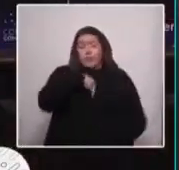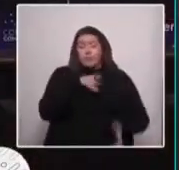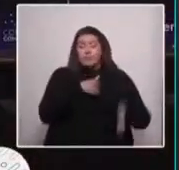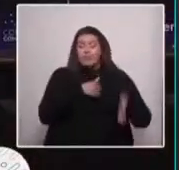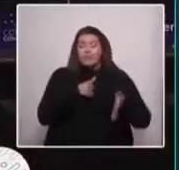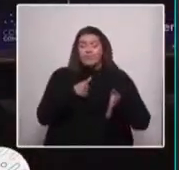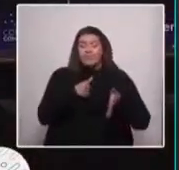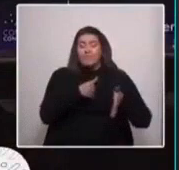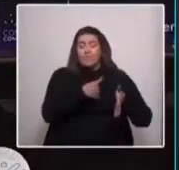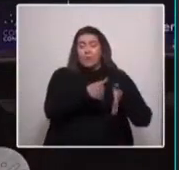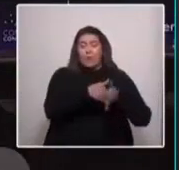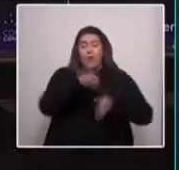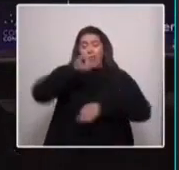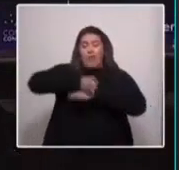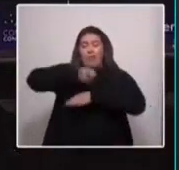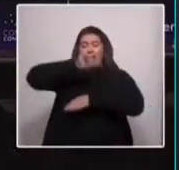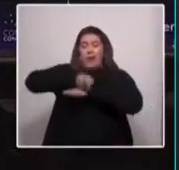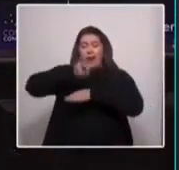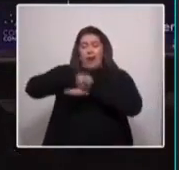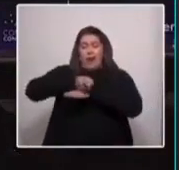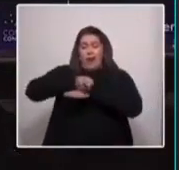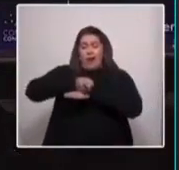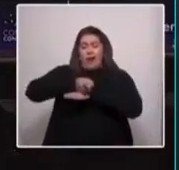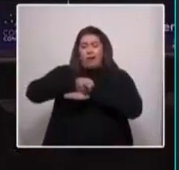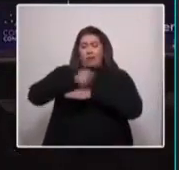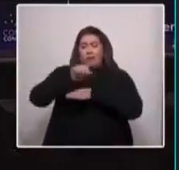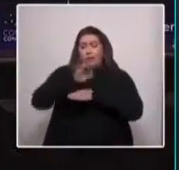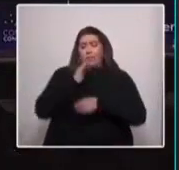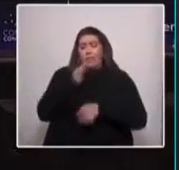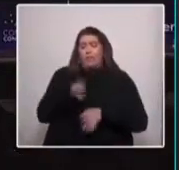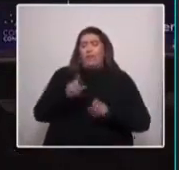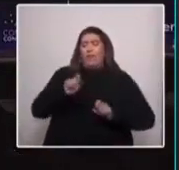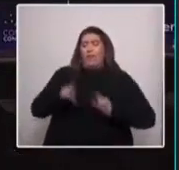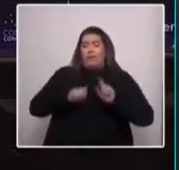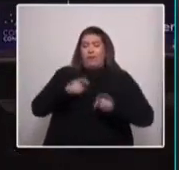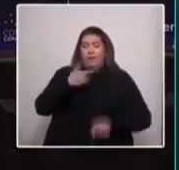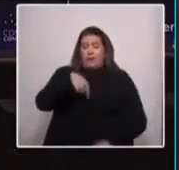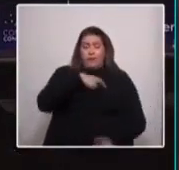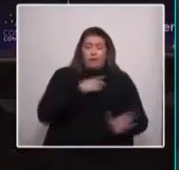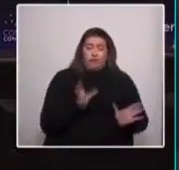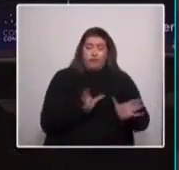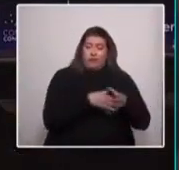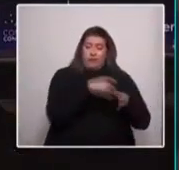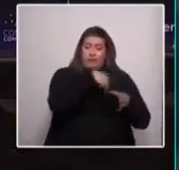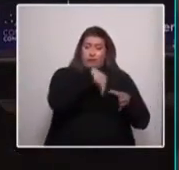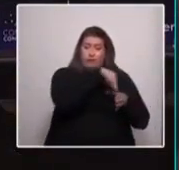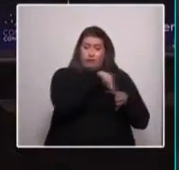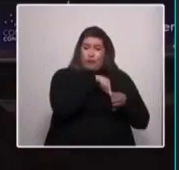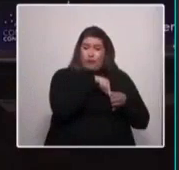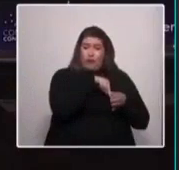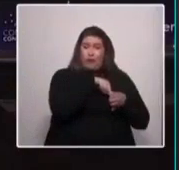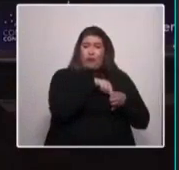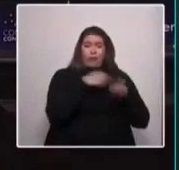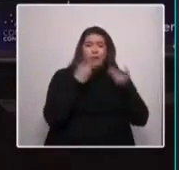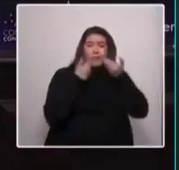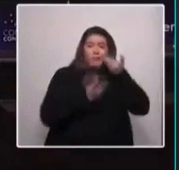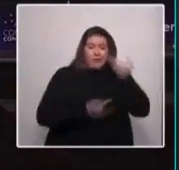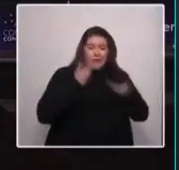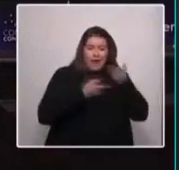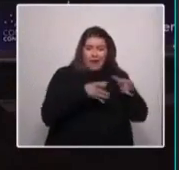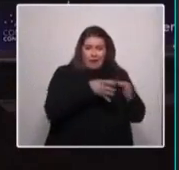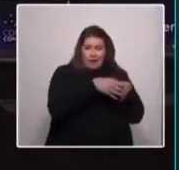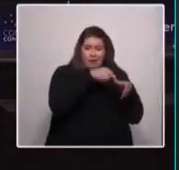dialogante, todo lo contrario de lo que aparece en este despliegue de descalificaciones por parte de la minoría